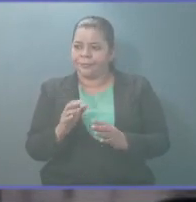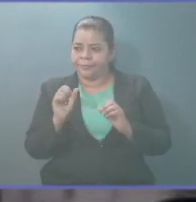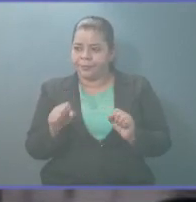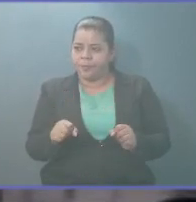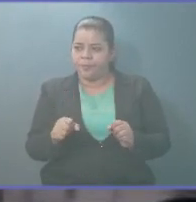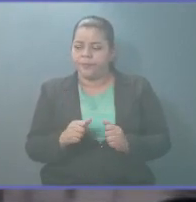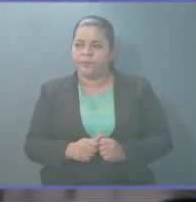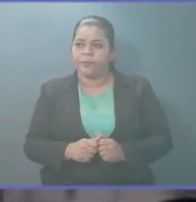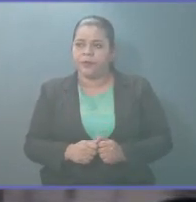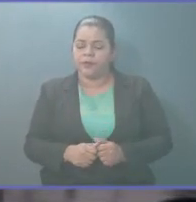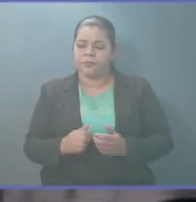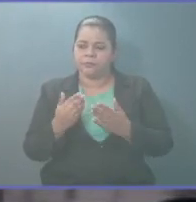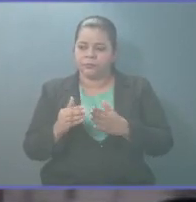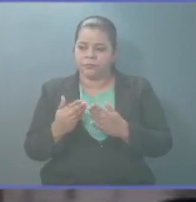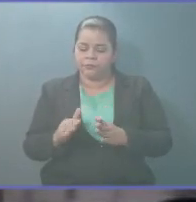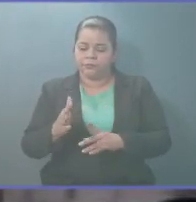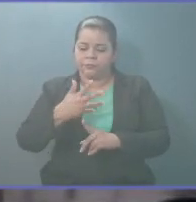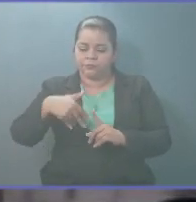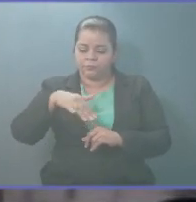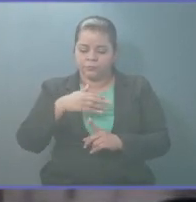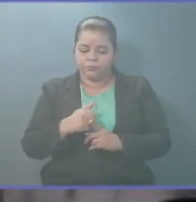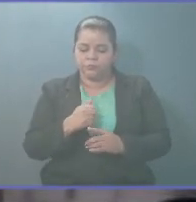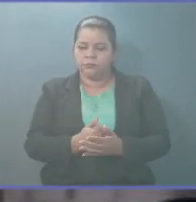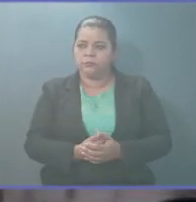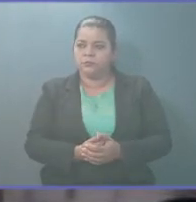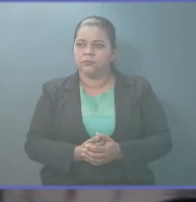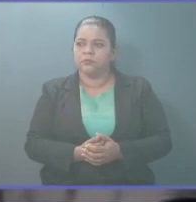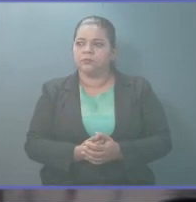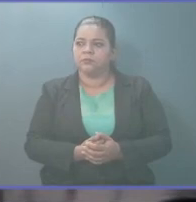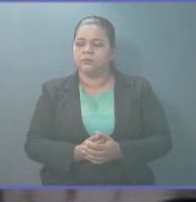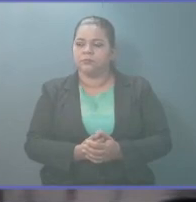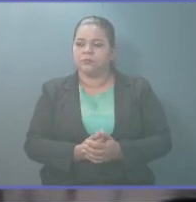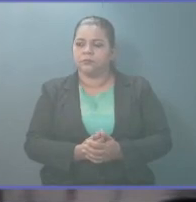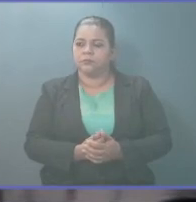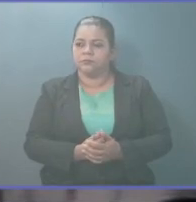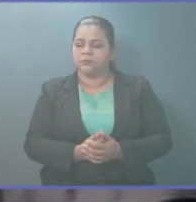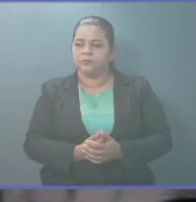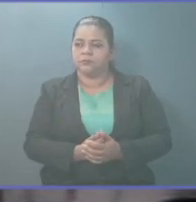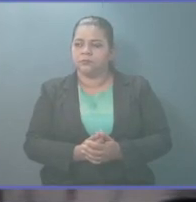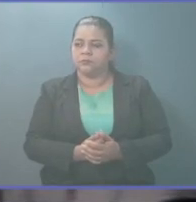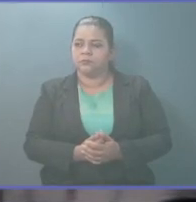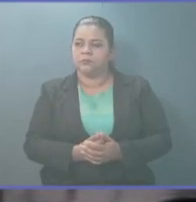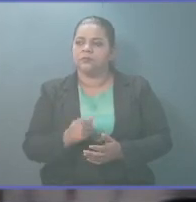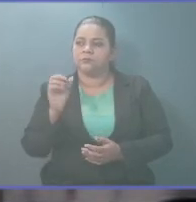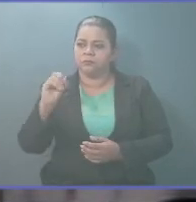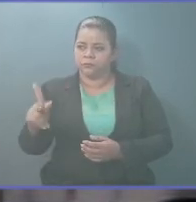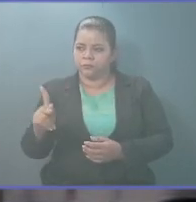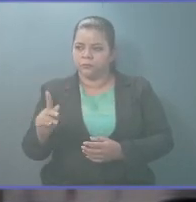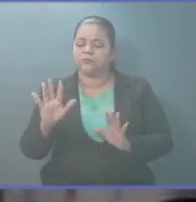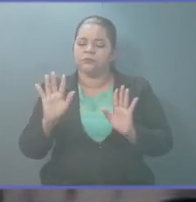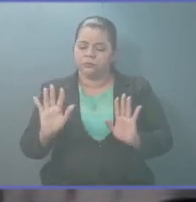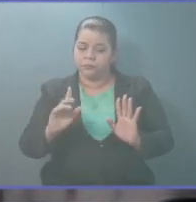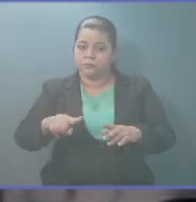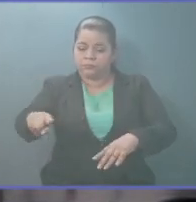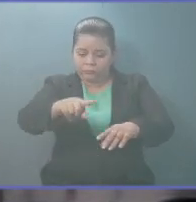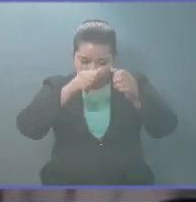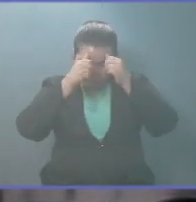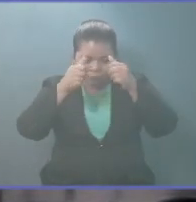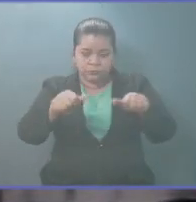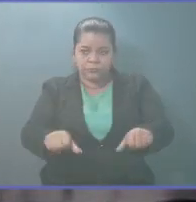que me veo, como les quisiera decir, incoherente